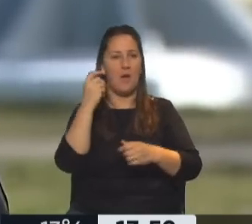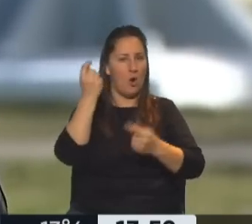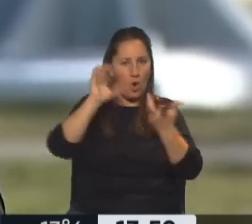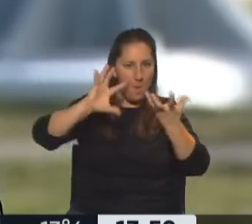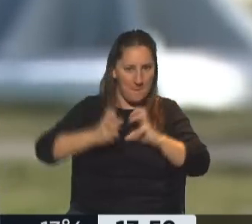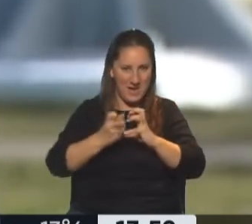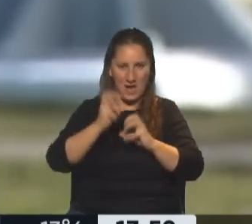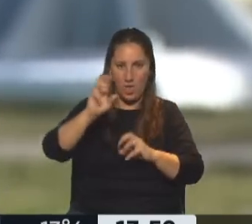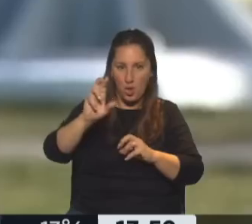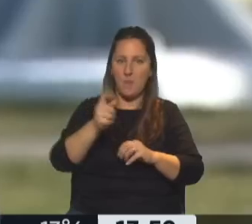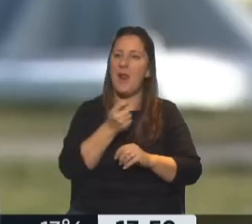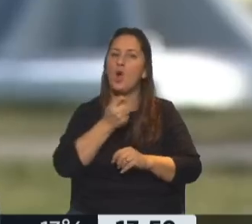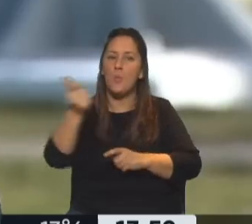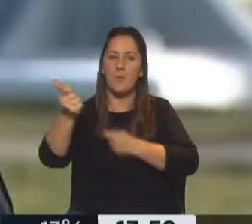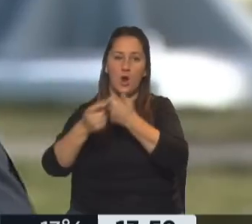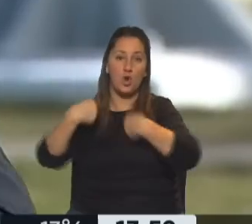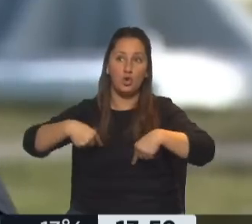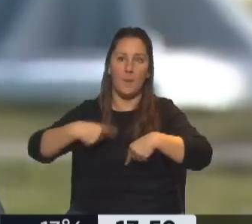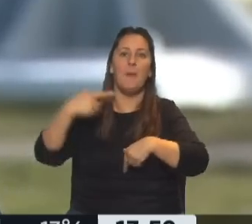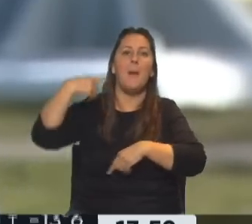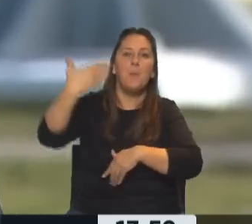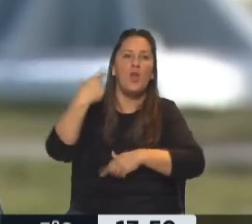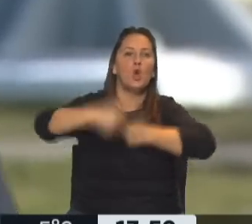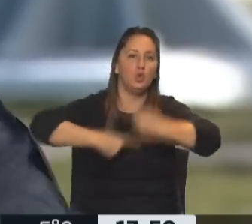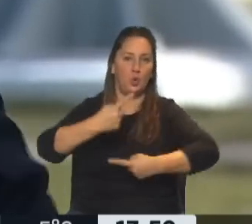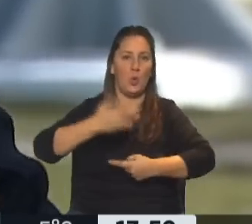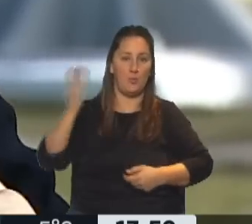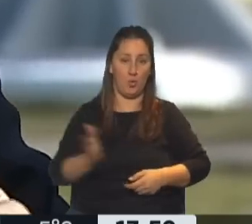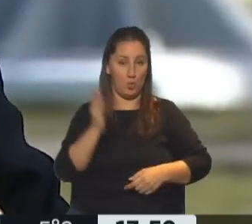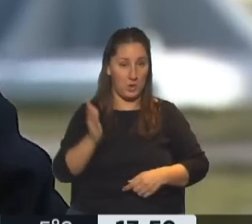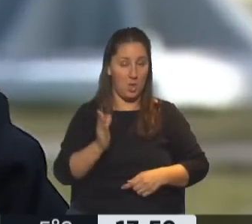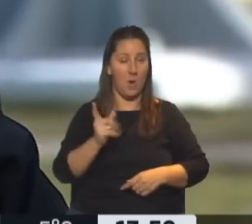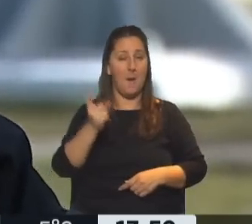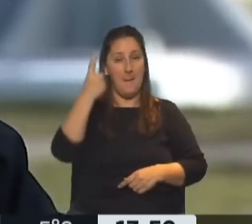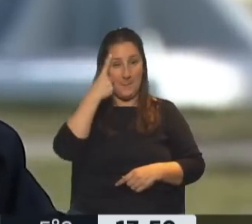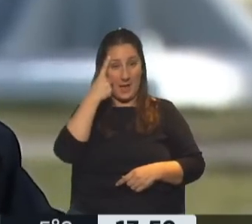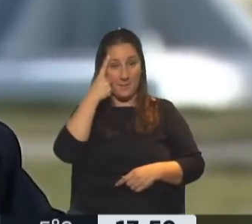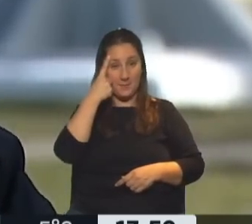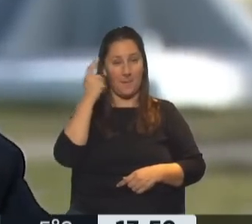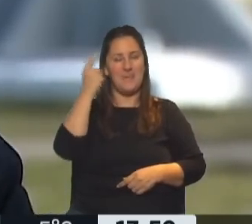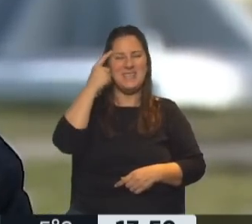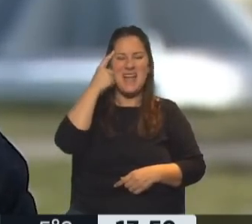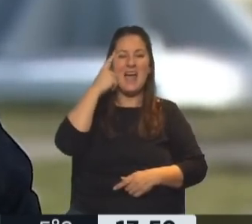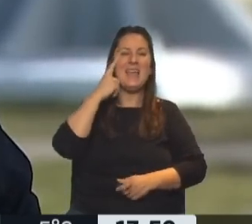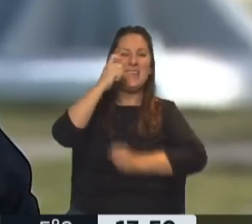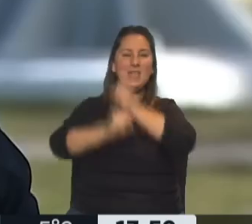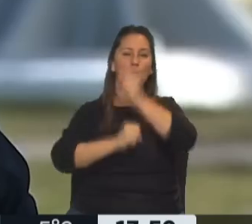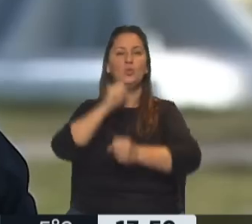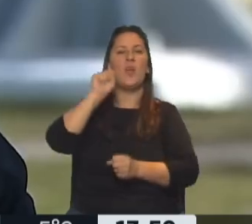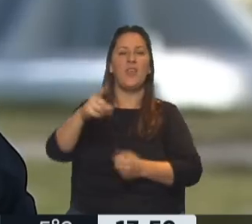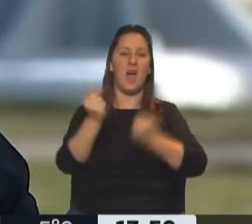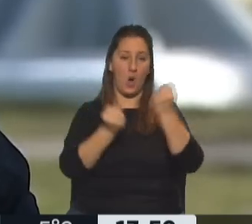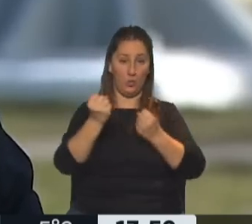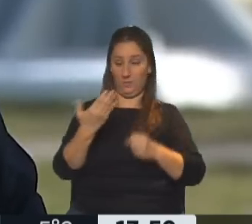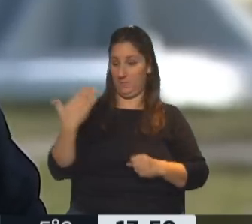para poder comprar insumos y seguir produciendo. Fíjense ustedes, párense en la industria automotriz.